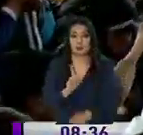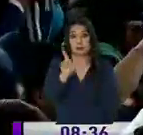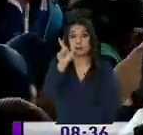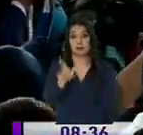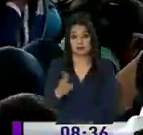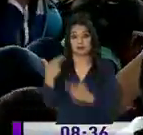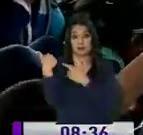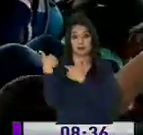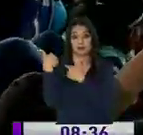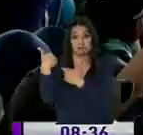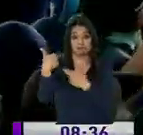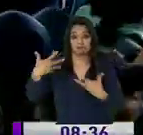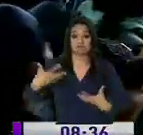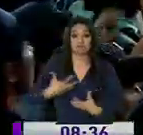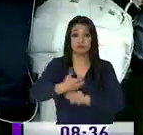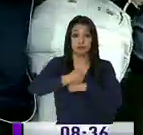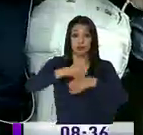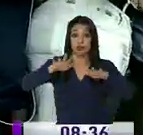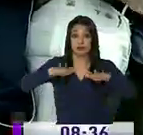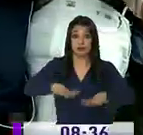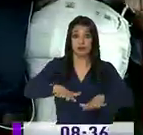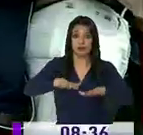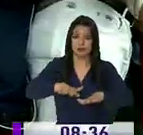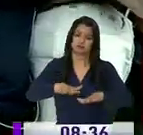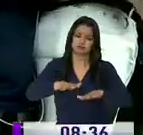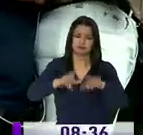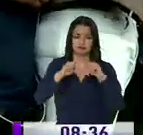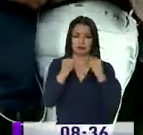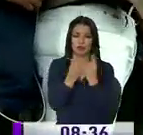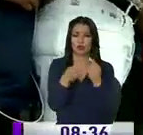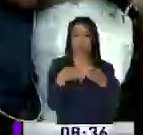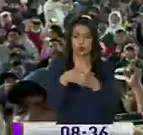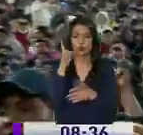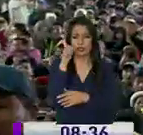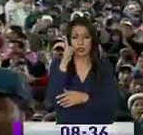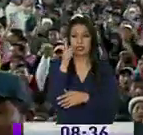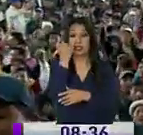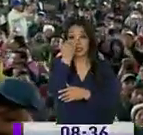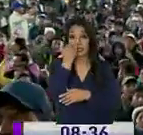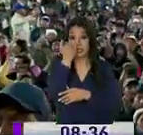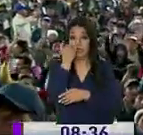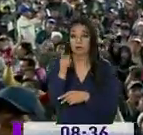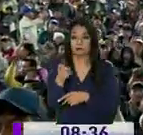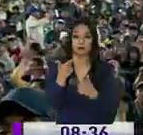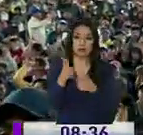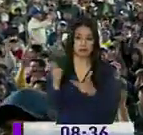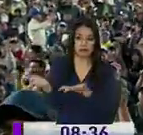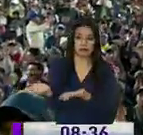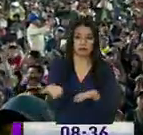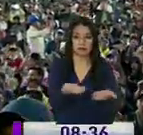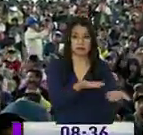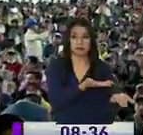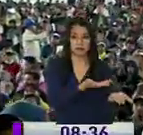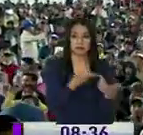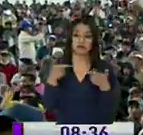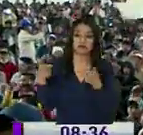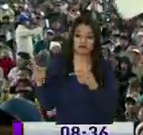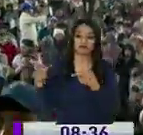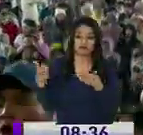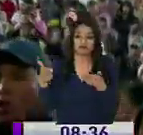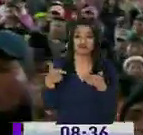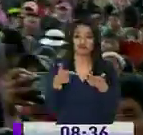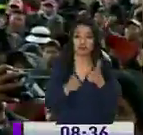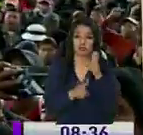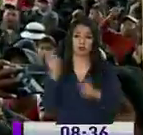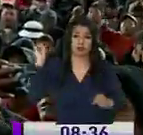encargadas de dar seguridad en el lugar, que es parte de la dirigencia indígena, nos permitió salir del ágora, resguardados, para evitar